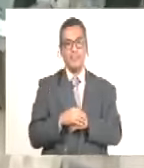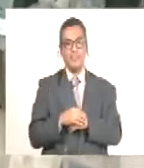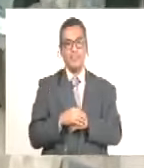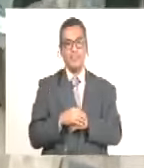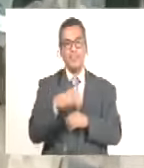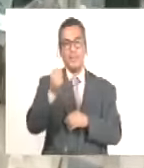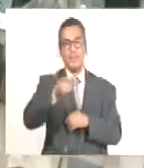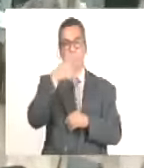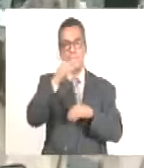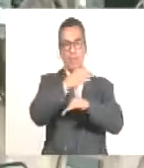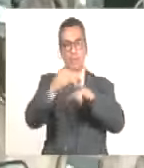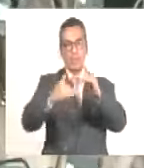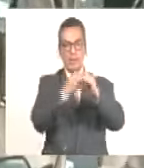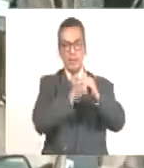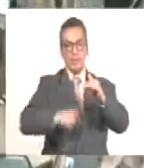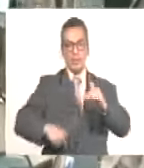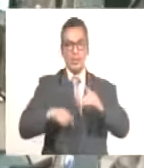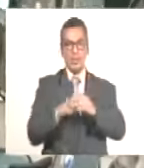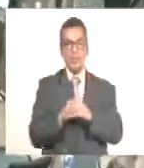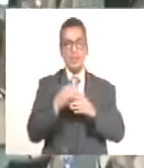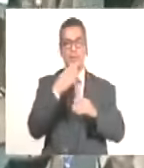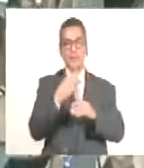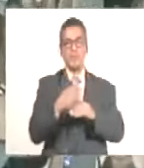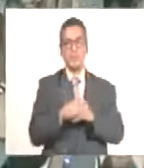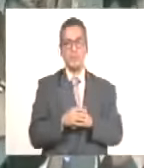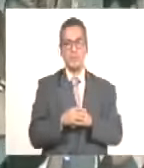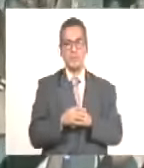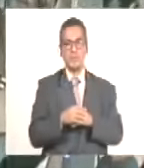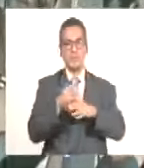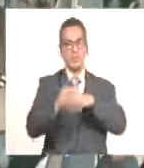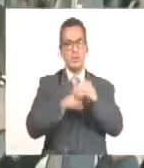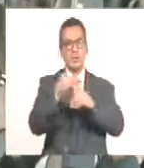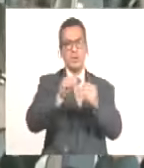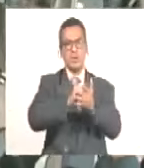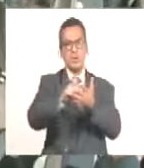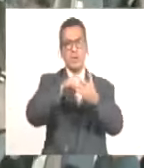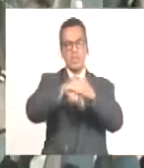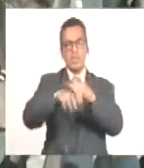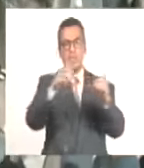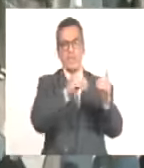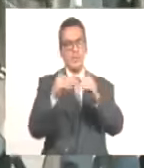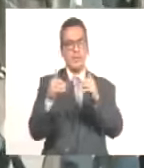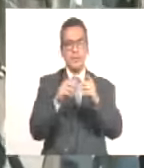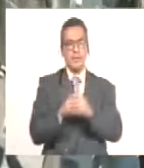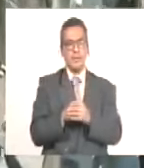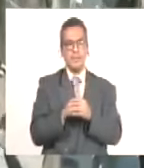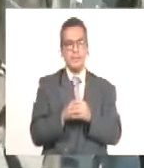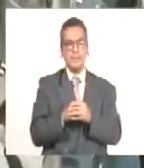Buenas tardes, vicepresidente. Solicito establecido en el reglamento interior y de debate